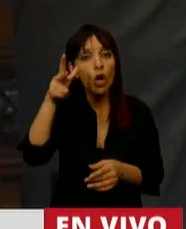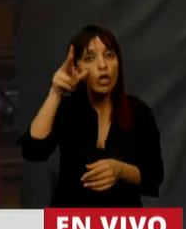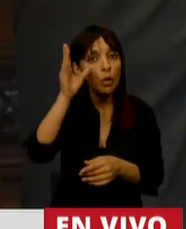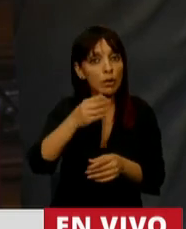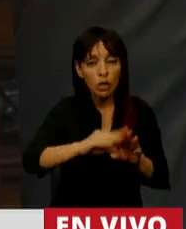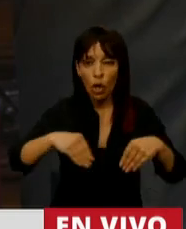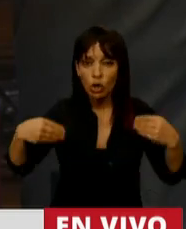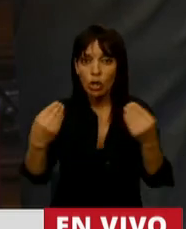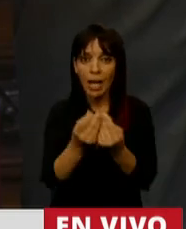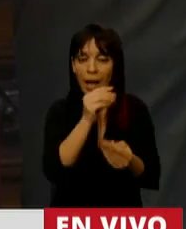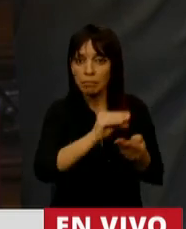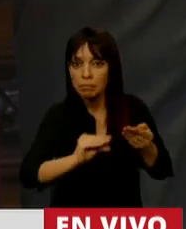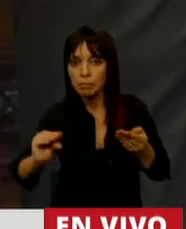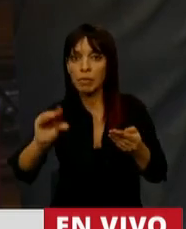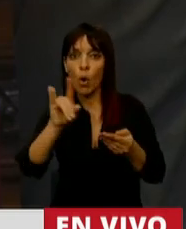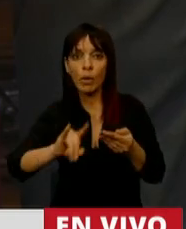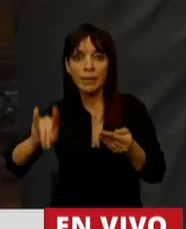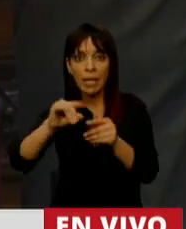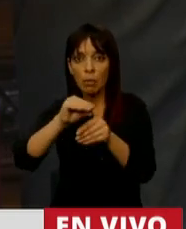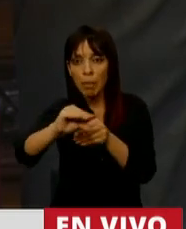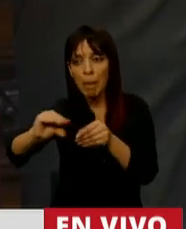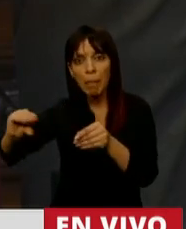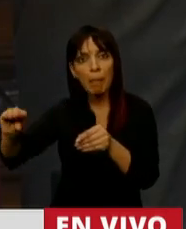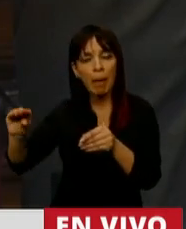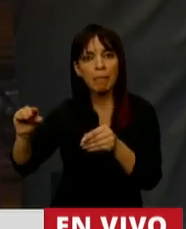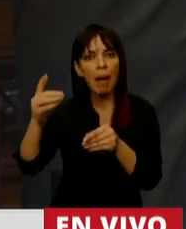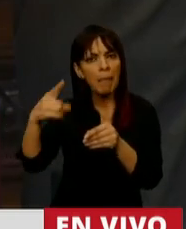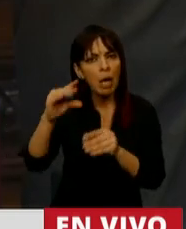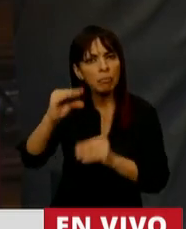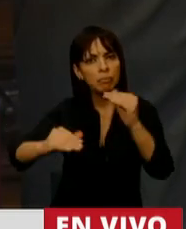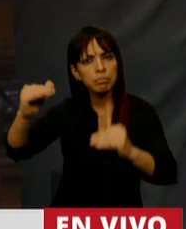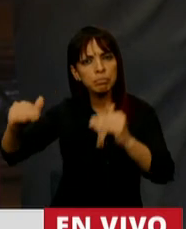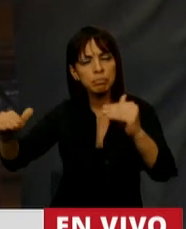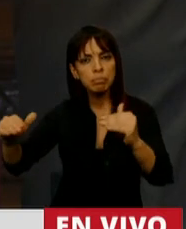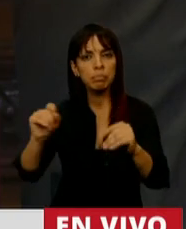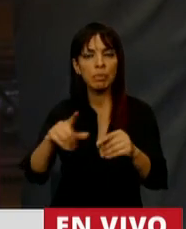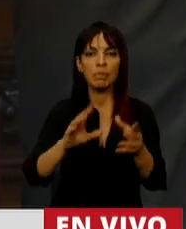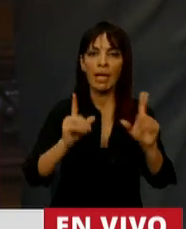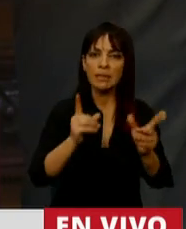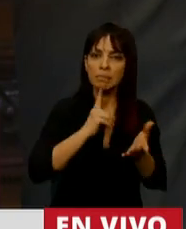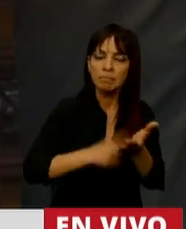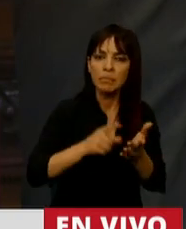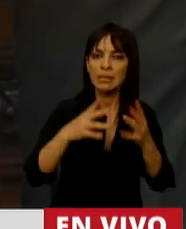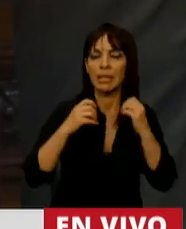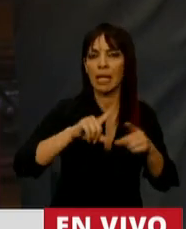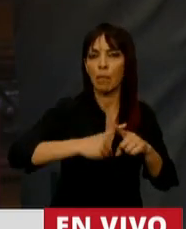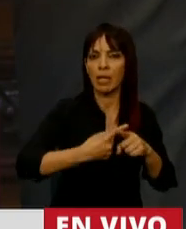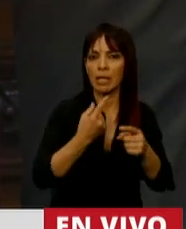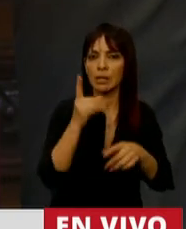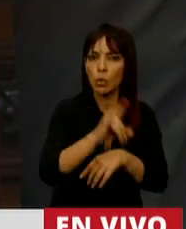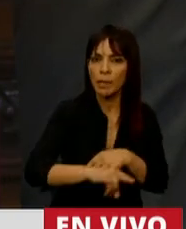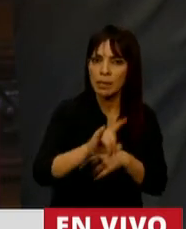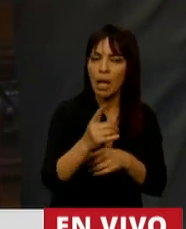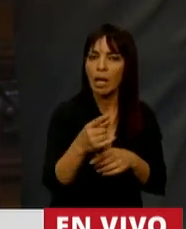8% del total del presupuesto universitario para distribución discrecional de la Secretaría de Políticas Universitarias,